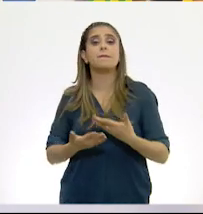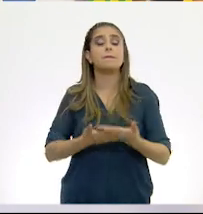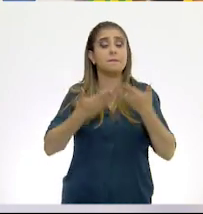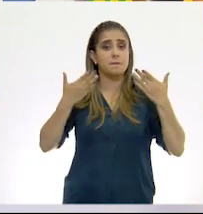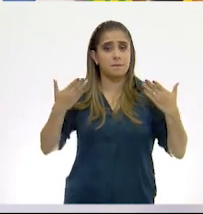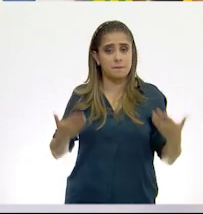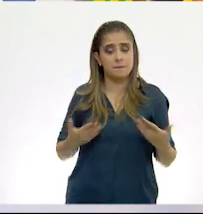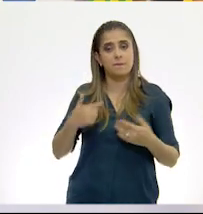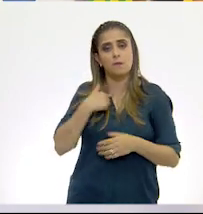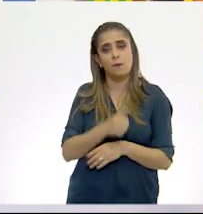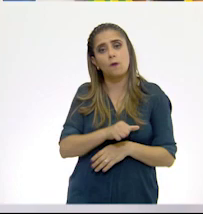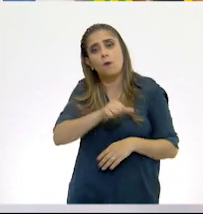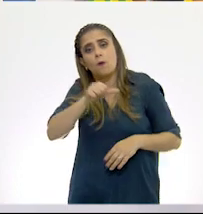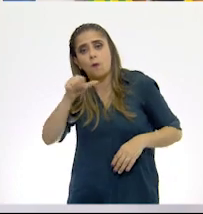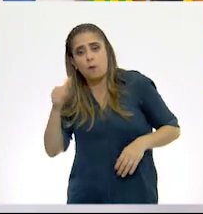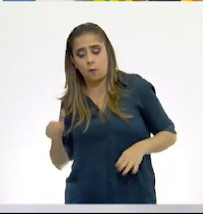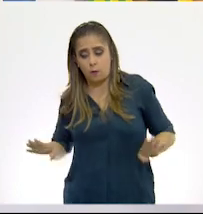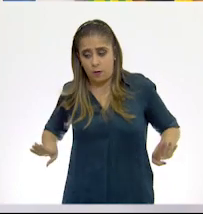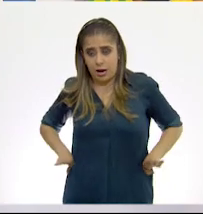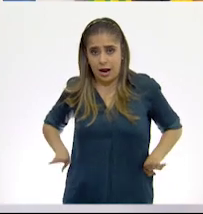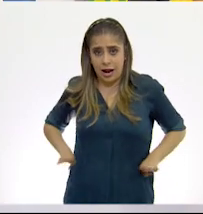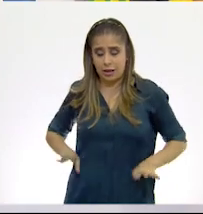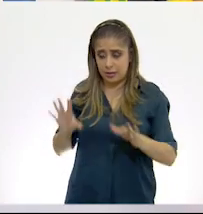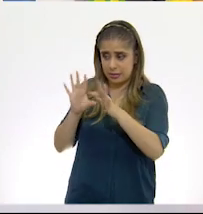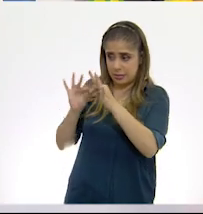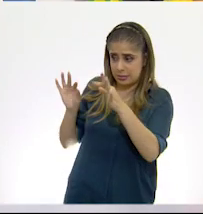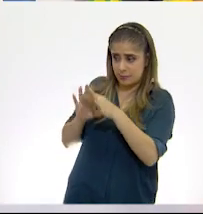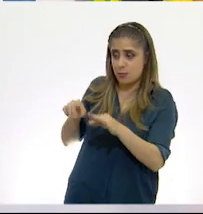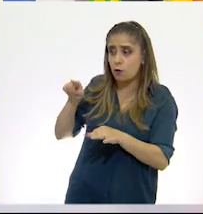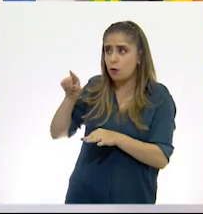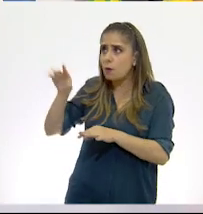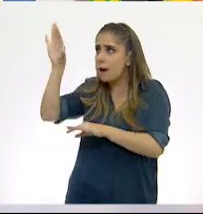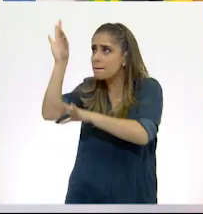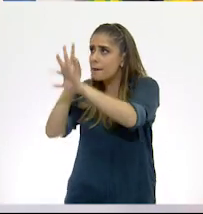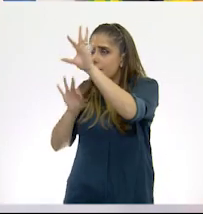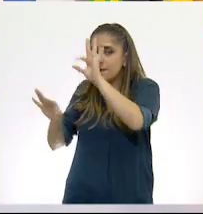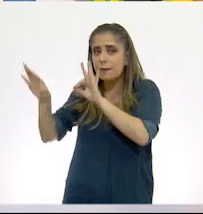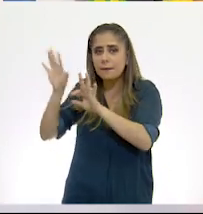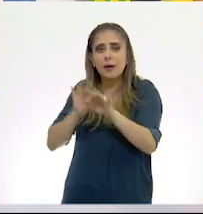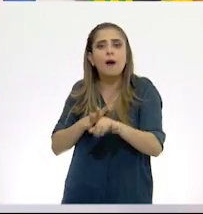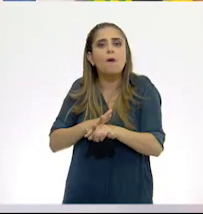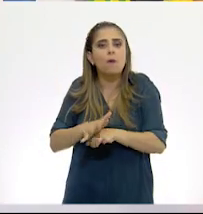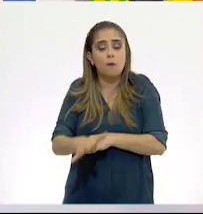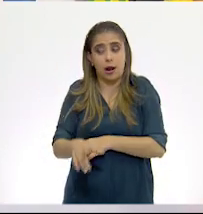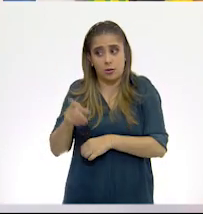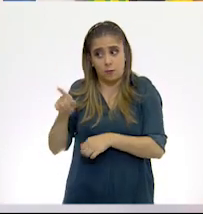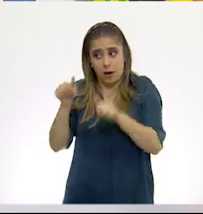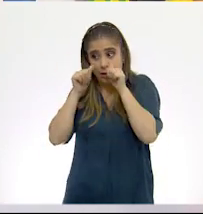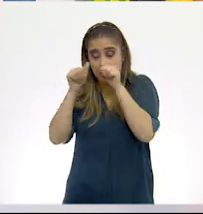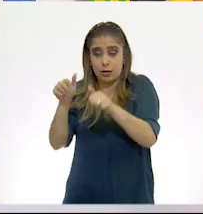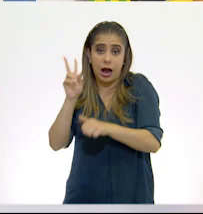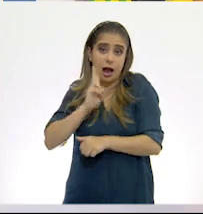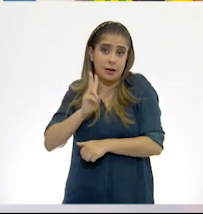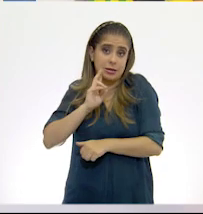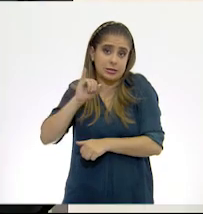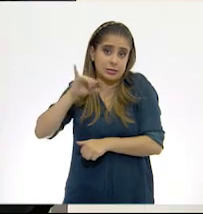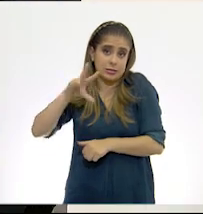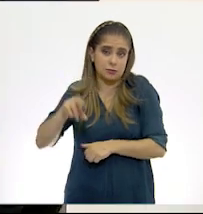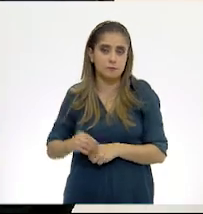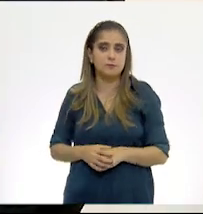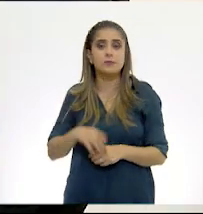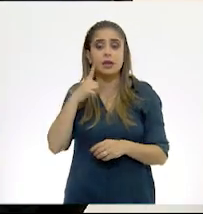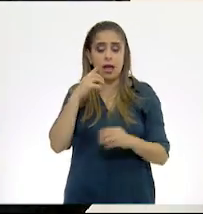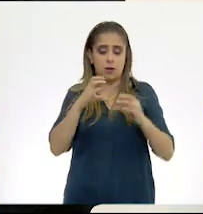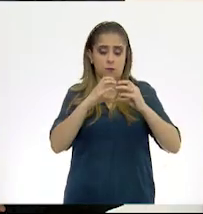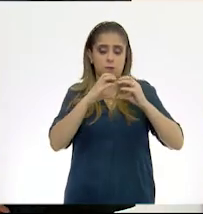vas a buscar otras características para ver si pusiste atención. Ah, o parece también una sandía, ¿verdad? Una del